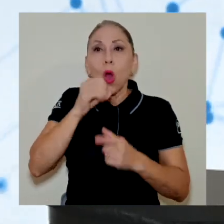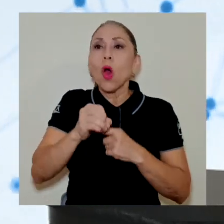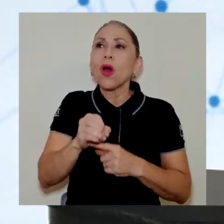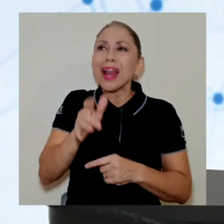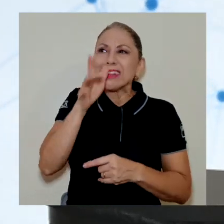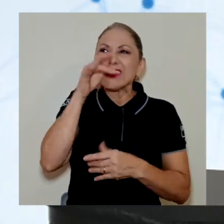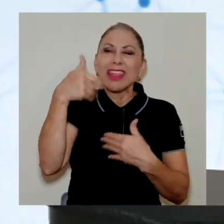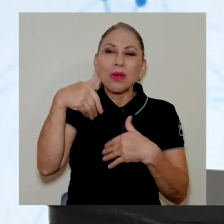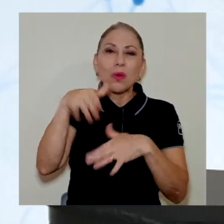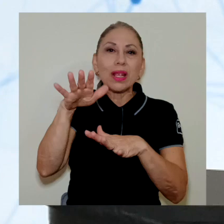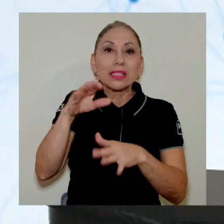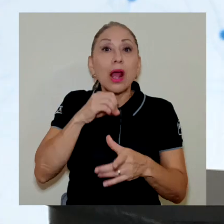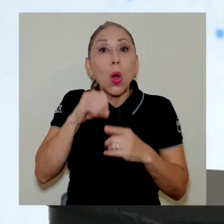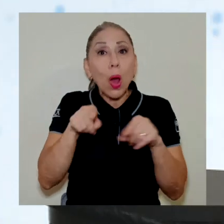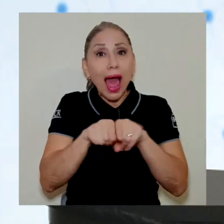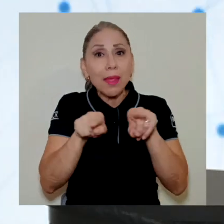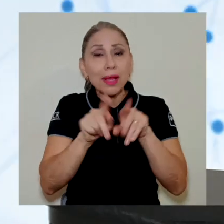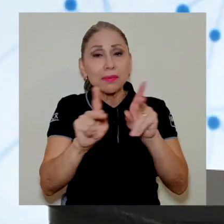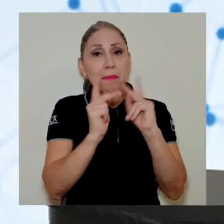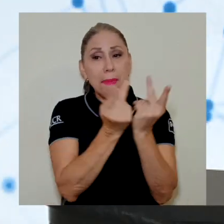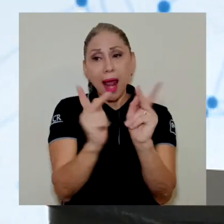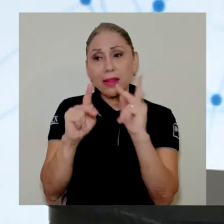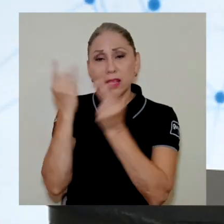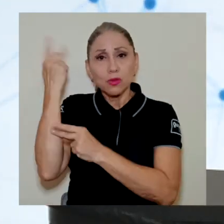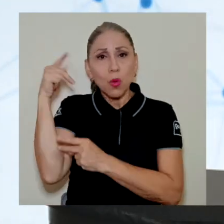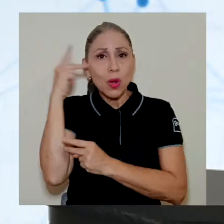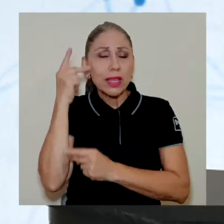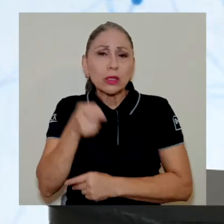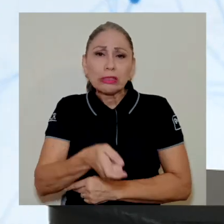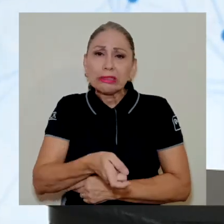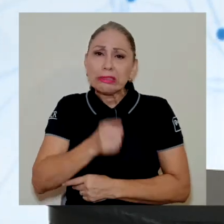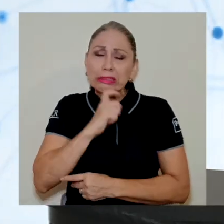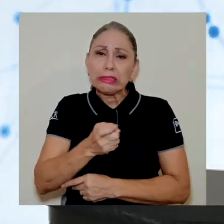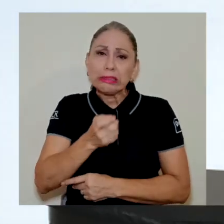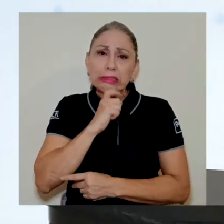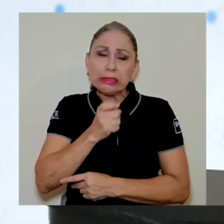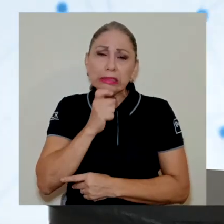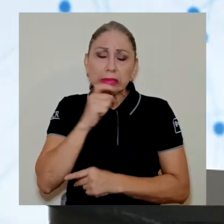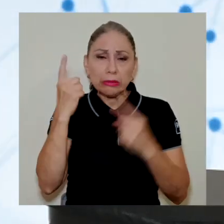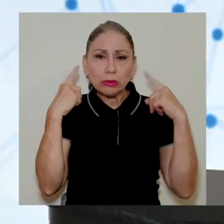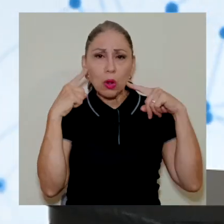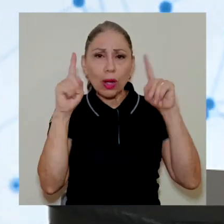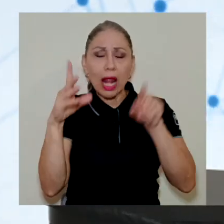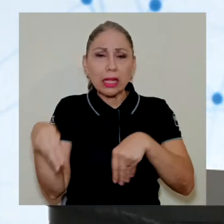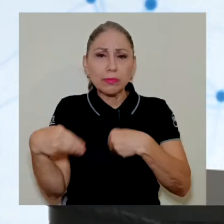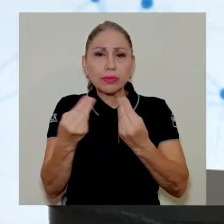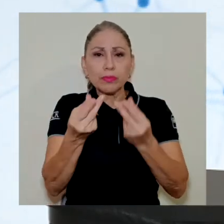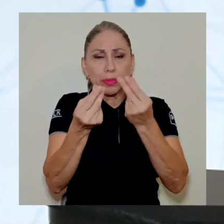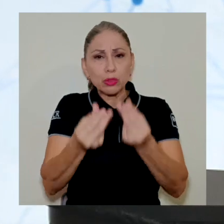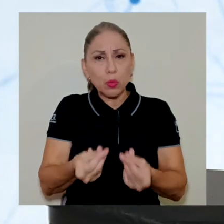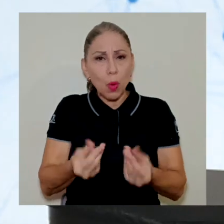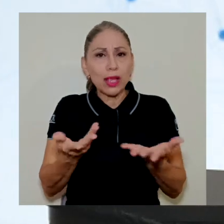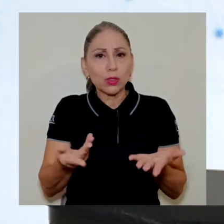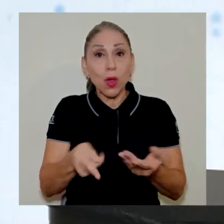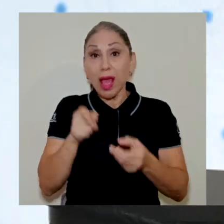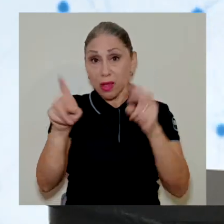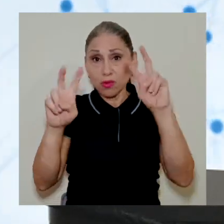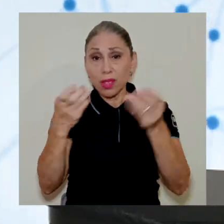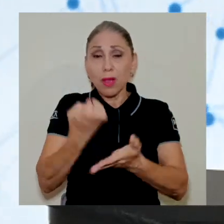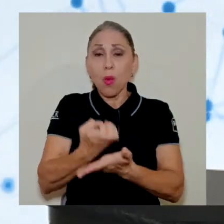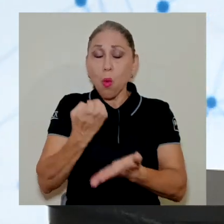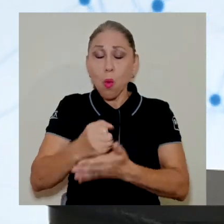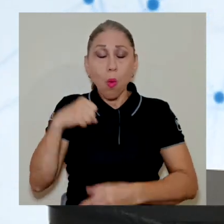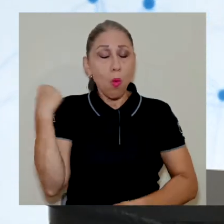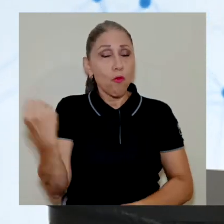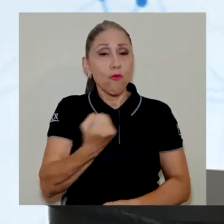ridiculizan, que además en los partidos políticos les cuesta muchísimo conseguir presupuesto, ¿verdad? O sea, también ahí hay un tema